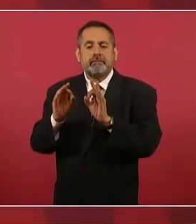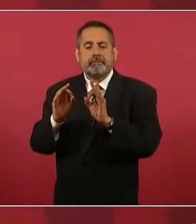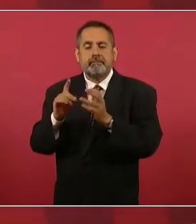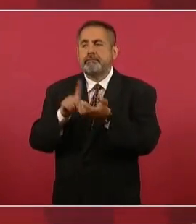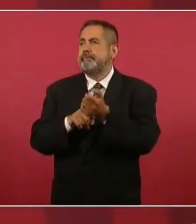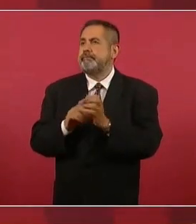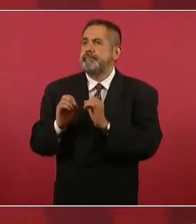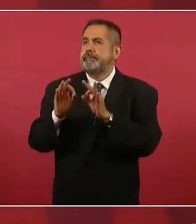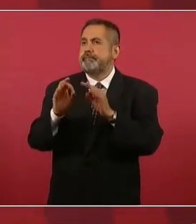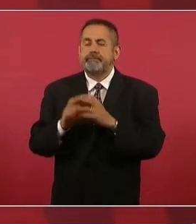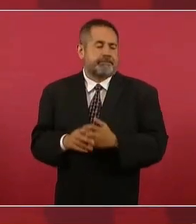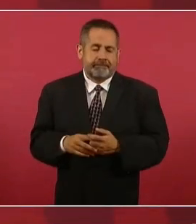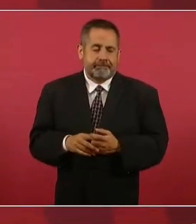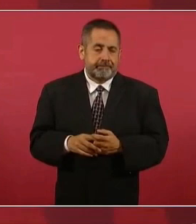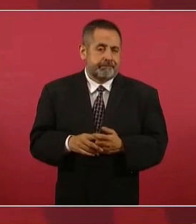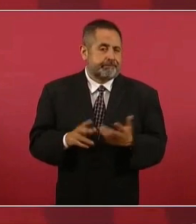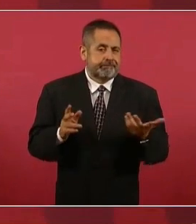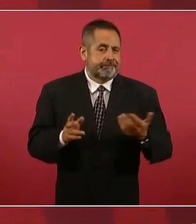donde llegan